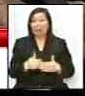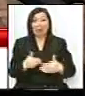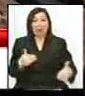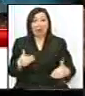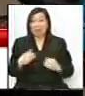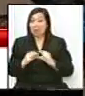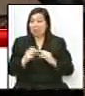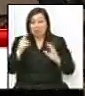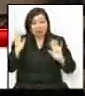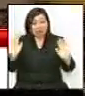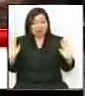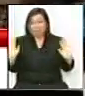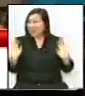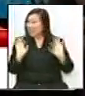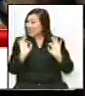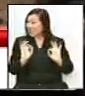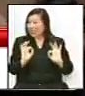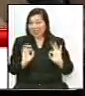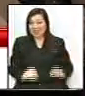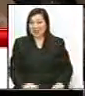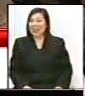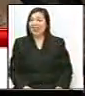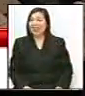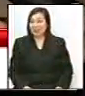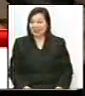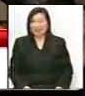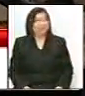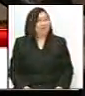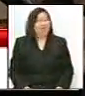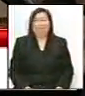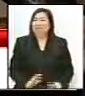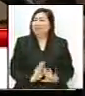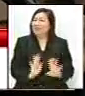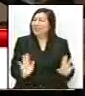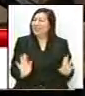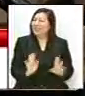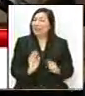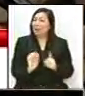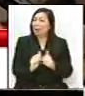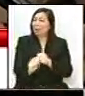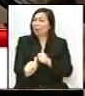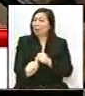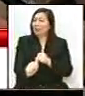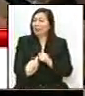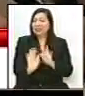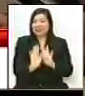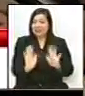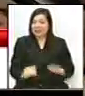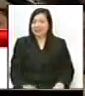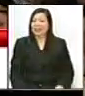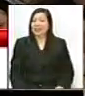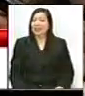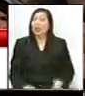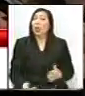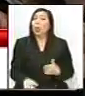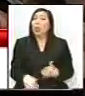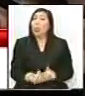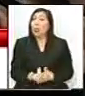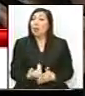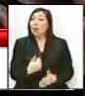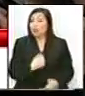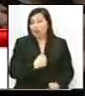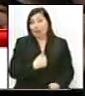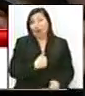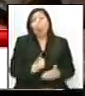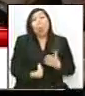de mi partido. ¿Del gusto de su bancada? No hemos tomado ninguna distancia. Estamos ahora en una nueva faceta, estoy en una